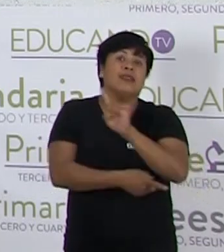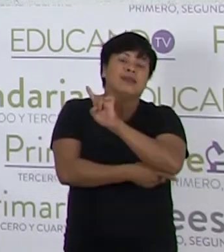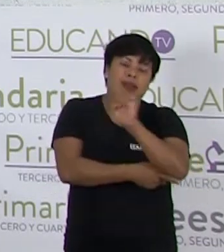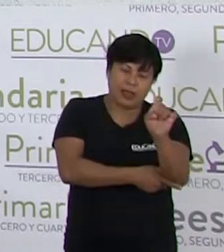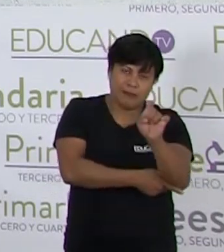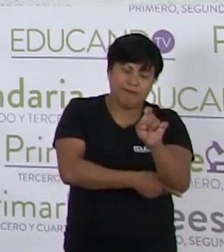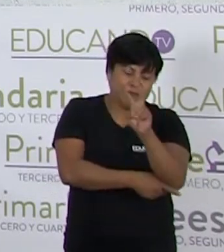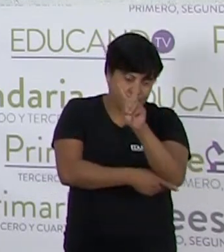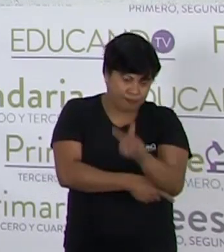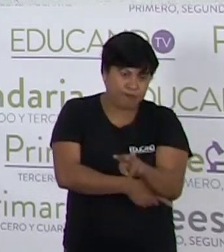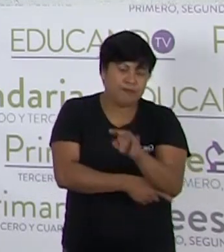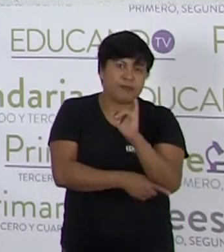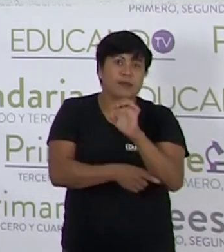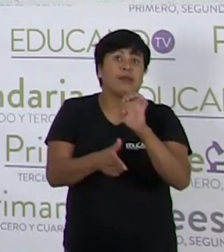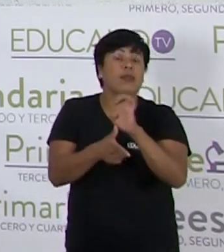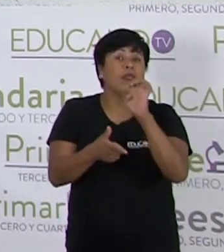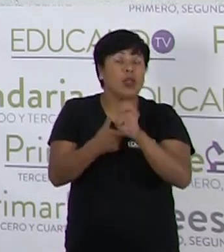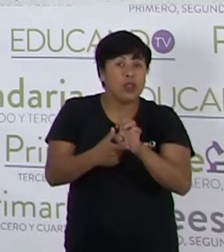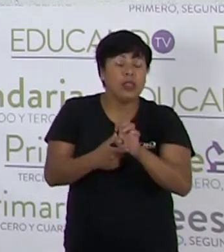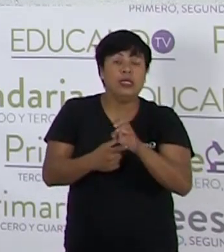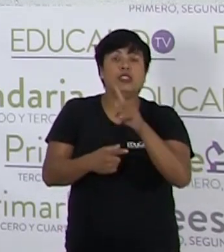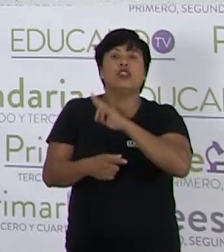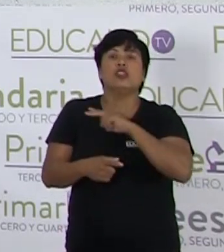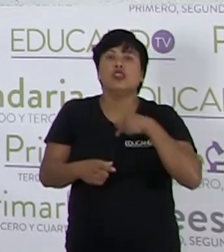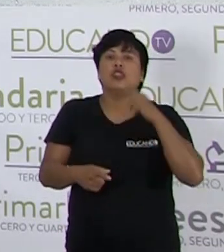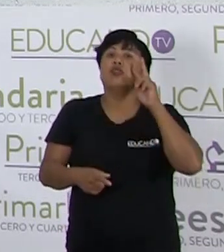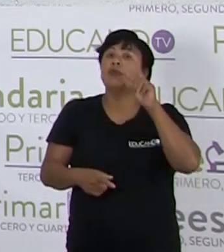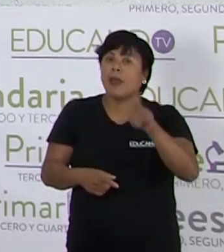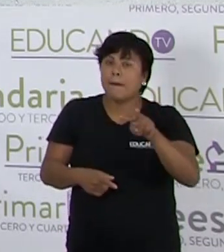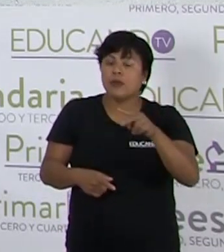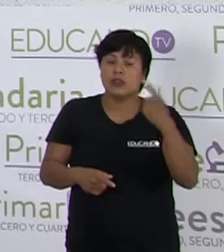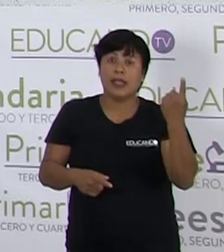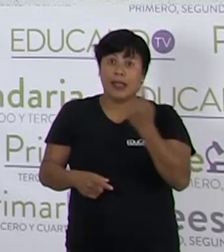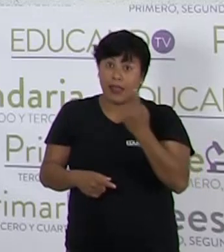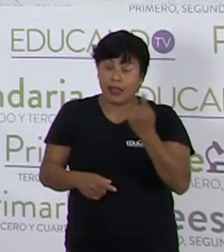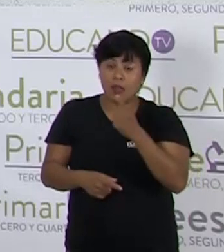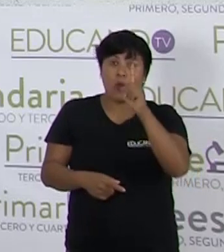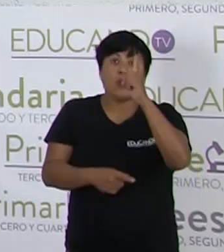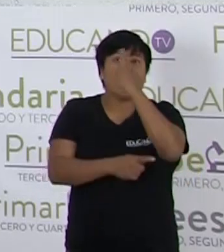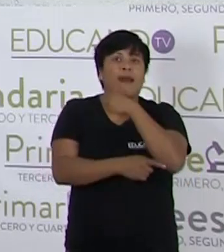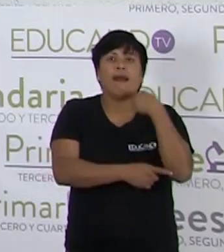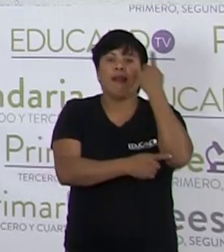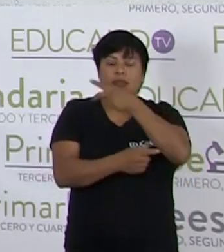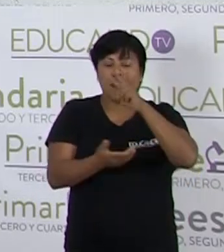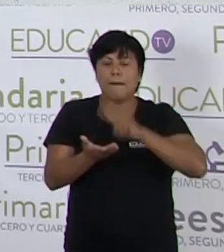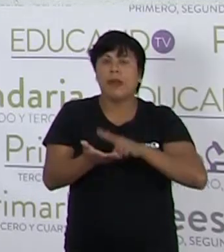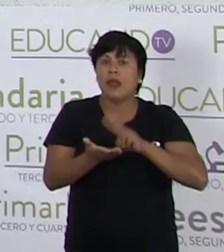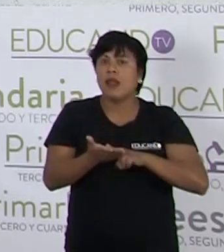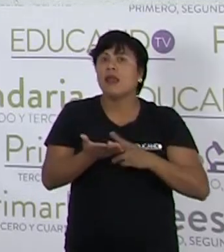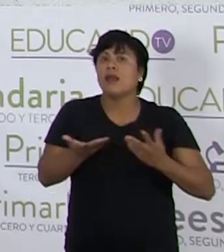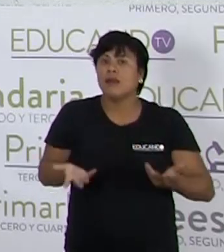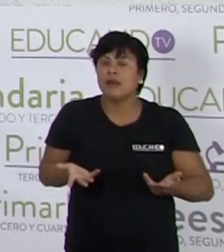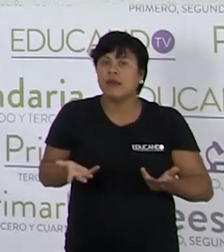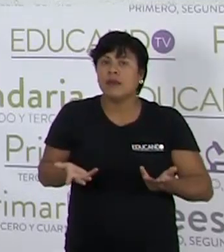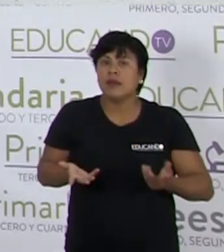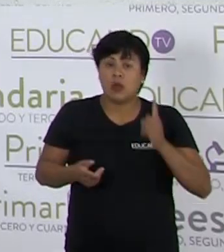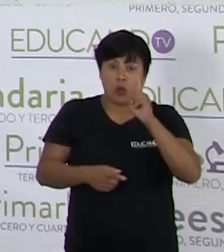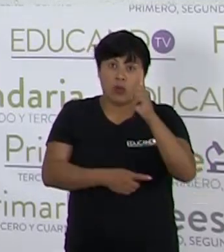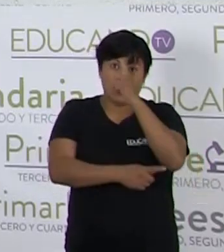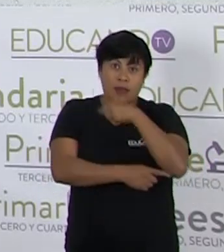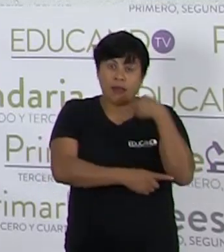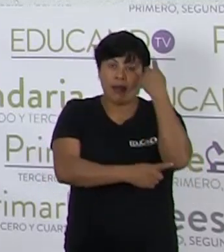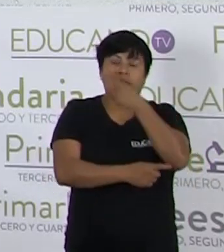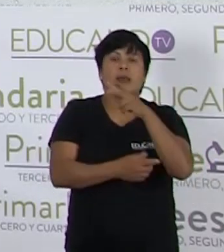100, ¿verdad? Entonces, determinamos que una carita vale ¿cuánto? Una